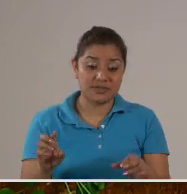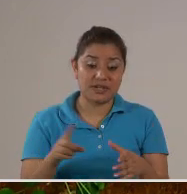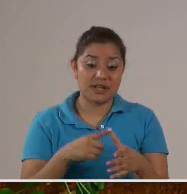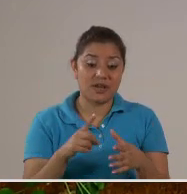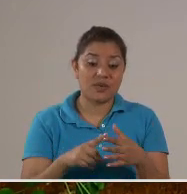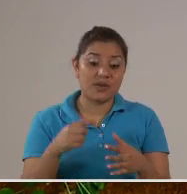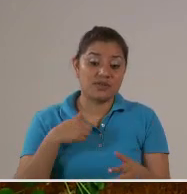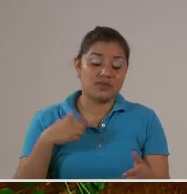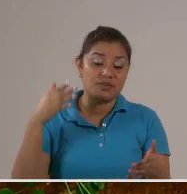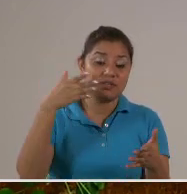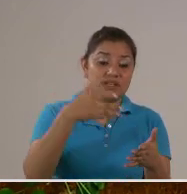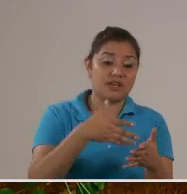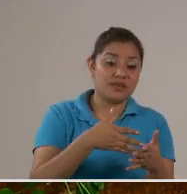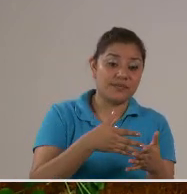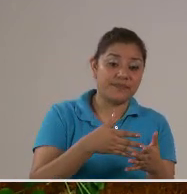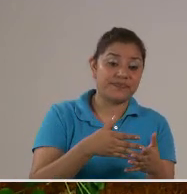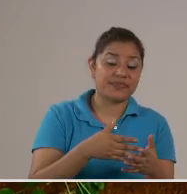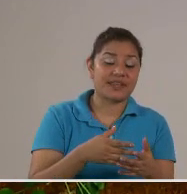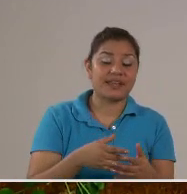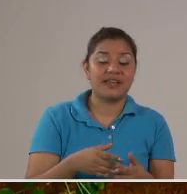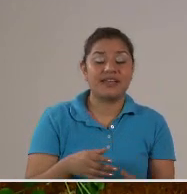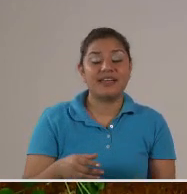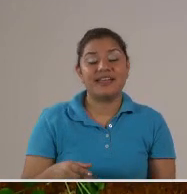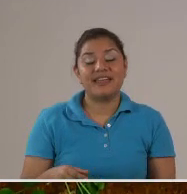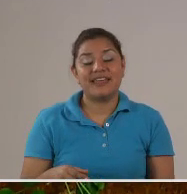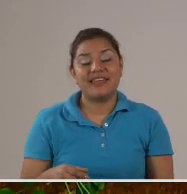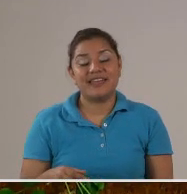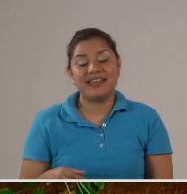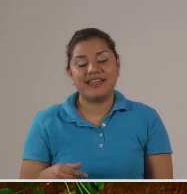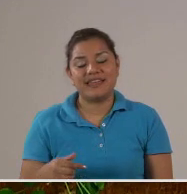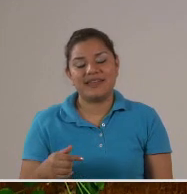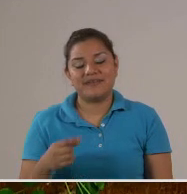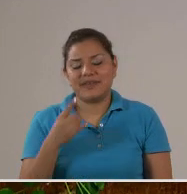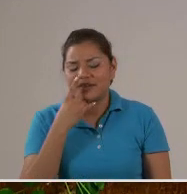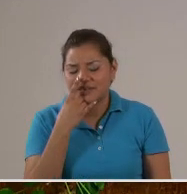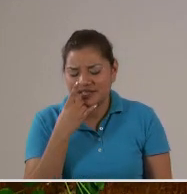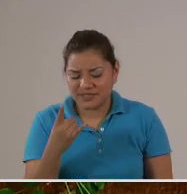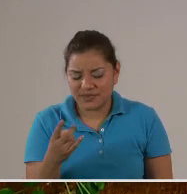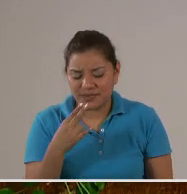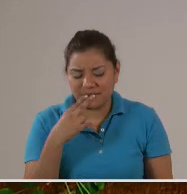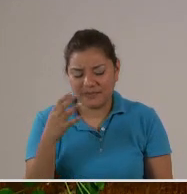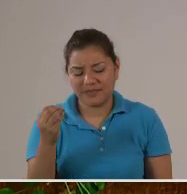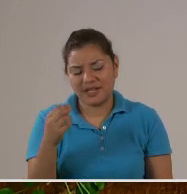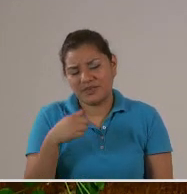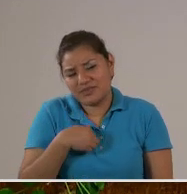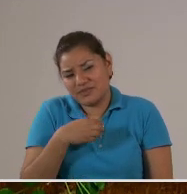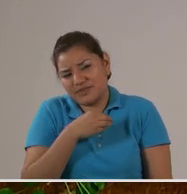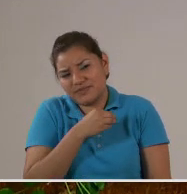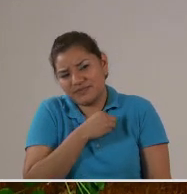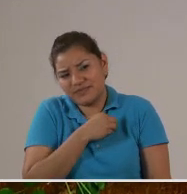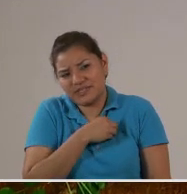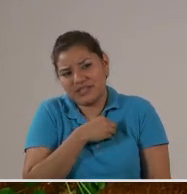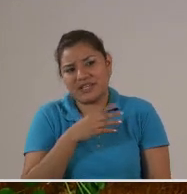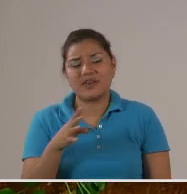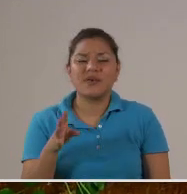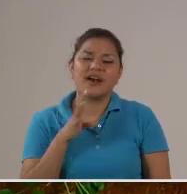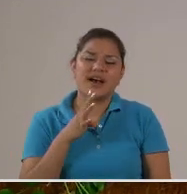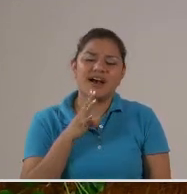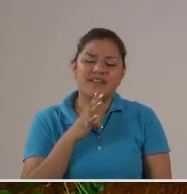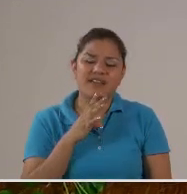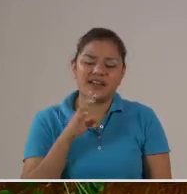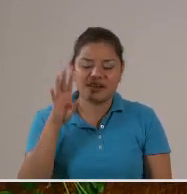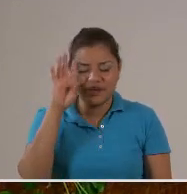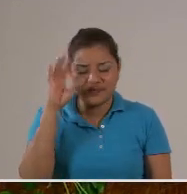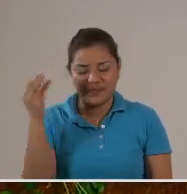llegué él estaba lastimado él era de Panamá y me dijo Hermano disculpe yo Yo quiero hablarle mio la